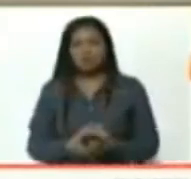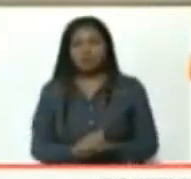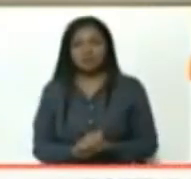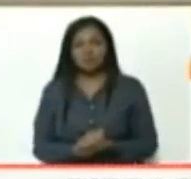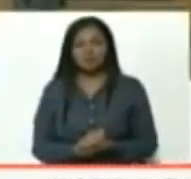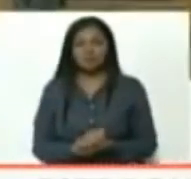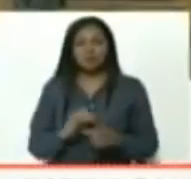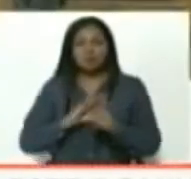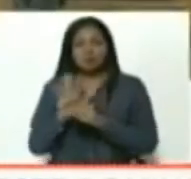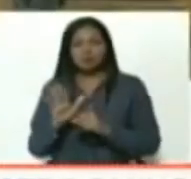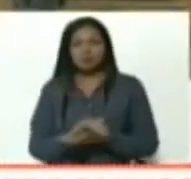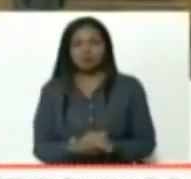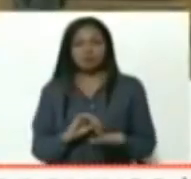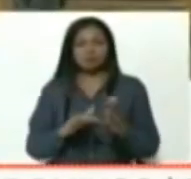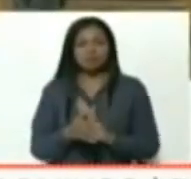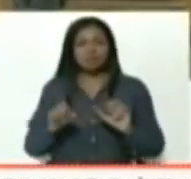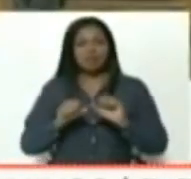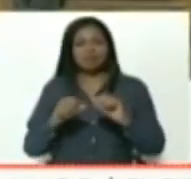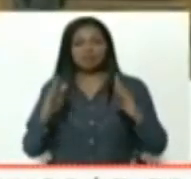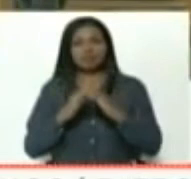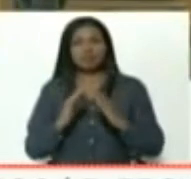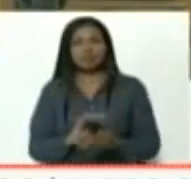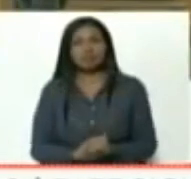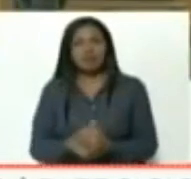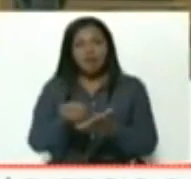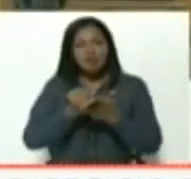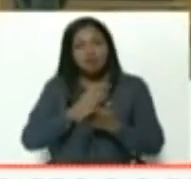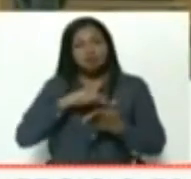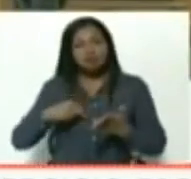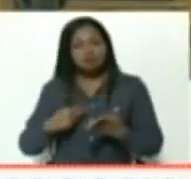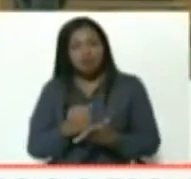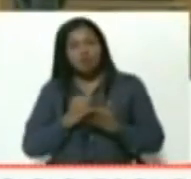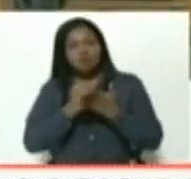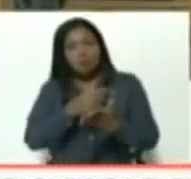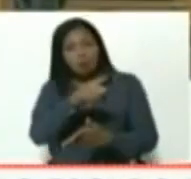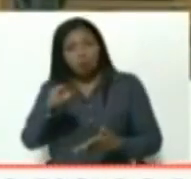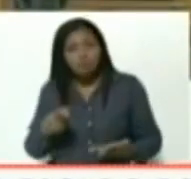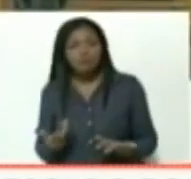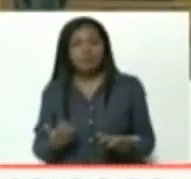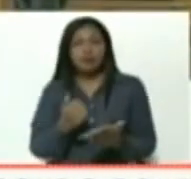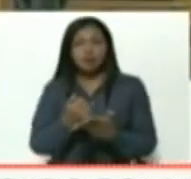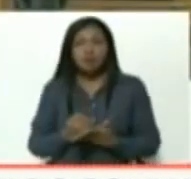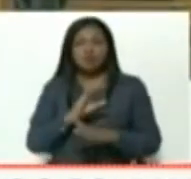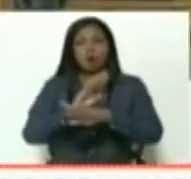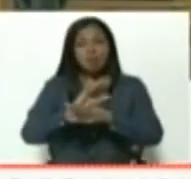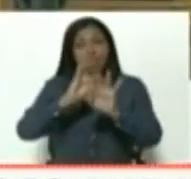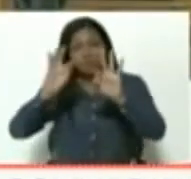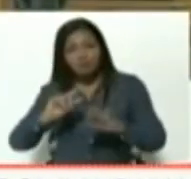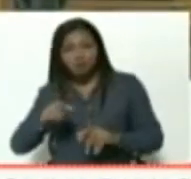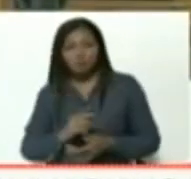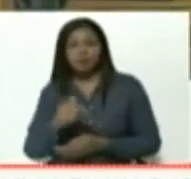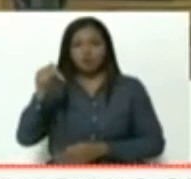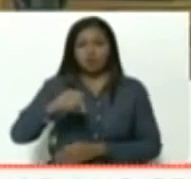del coronavirus. Así que quédese en su casa. Ayúdenos a ayudarlo. Ayúdenos a protegerlo.